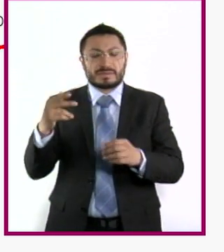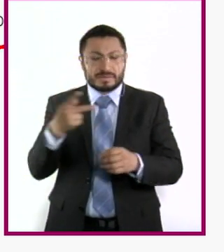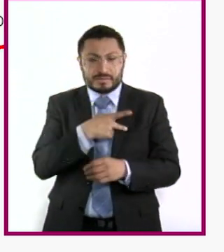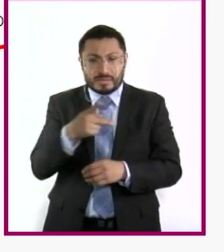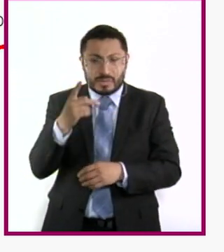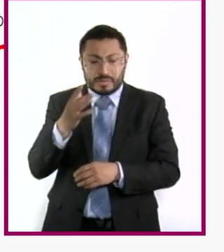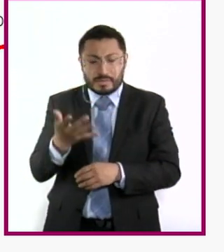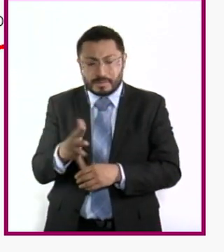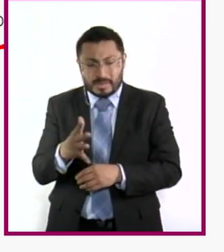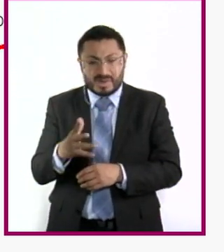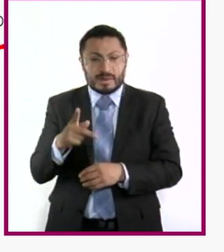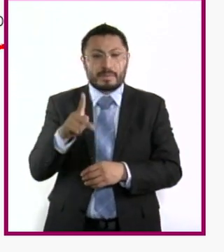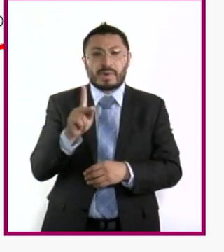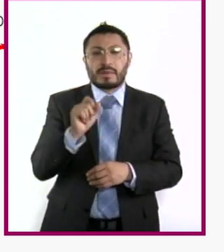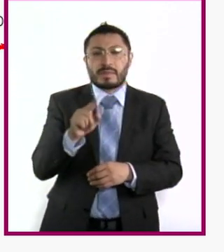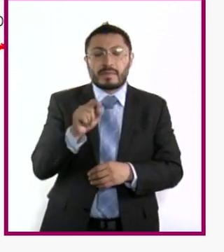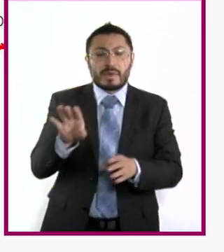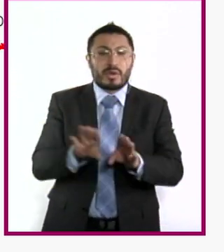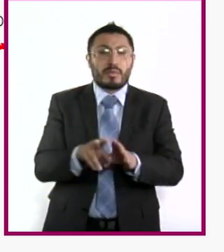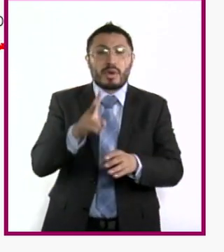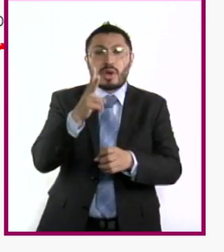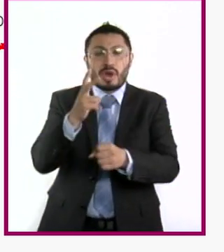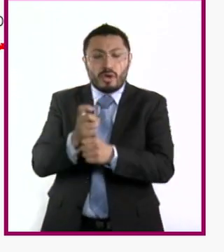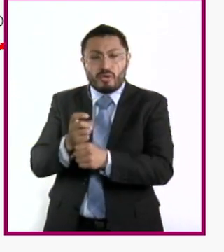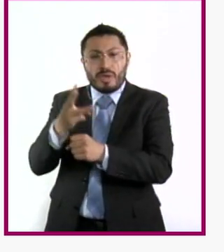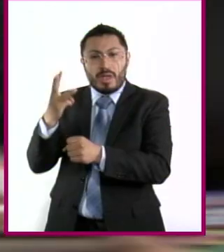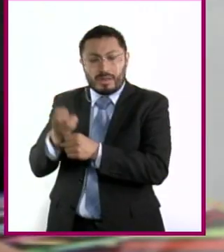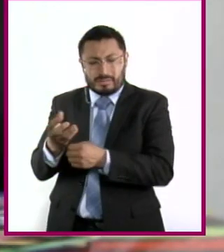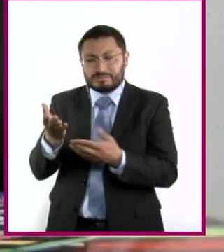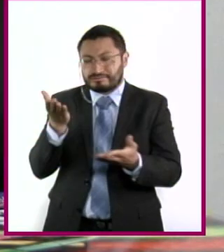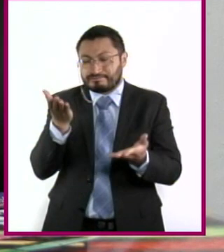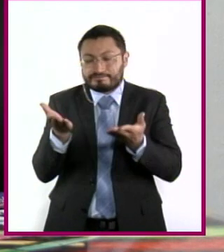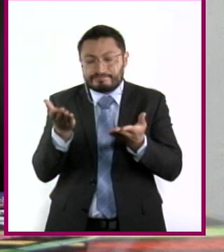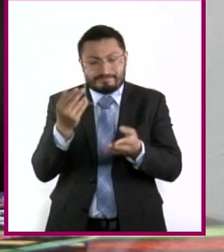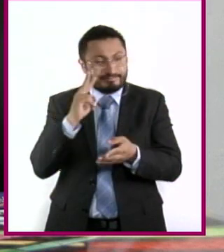mismo ocurre en la segunda y tercera parte. ¿Se dan cuenta?